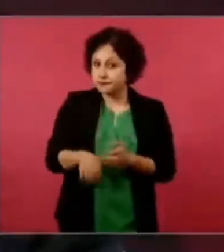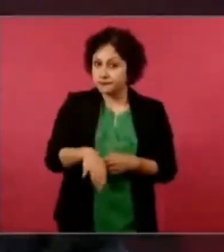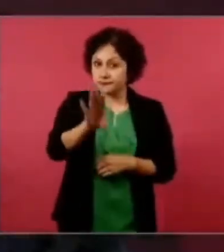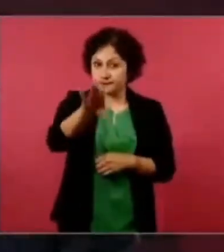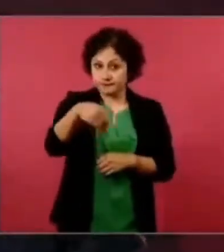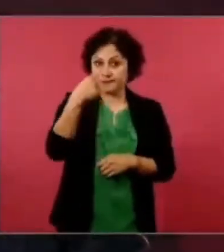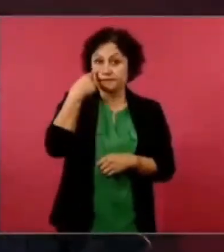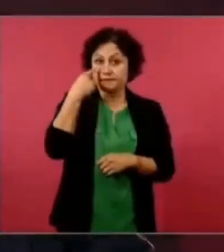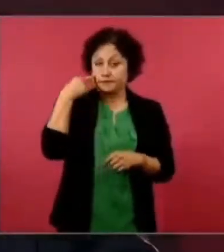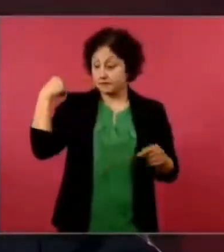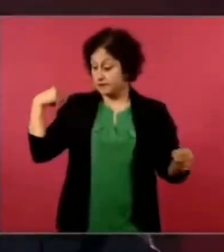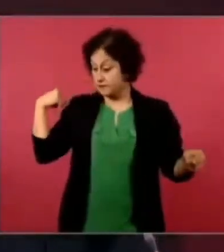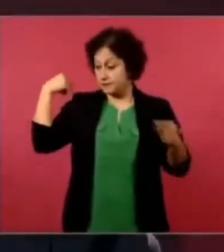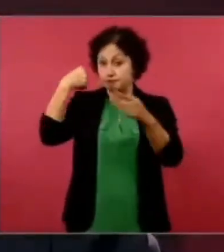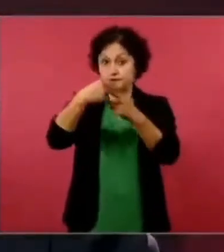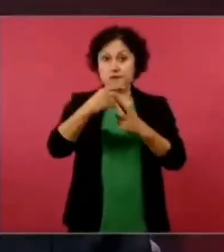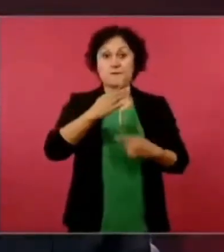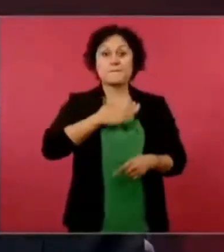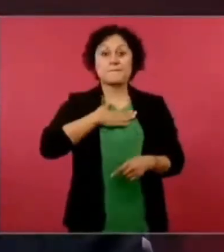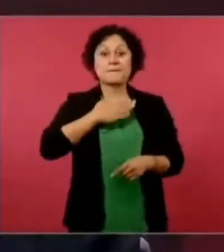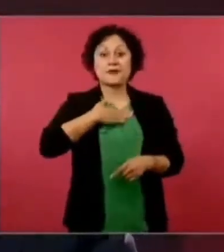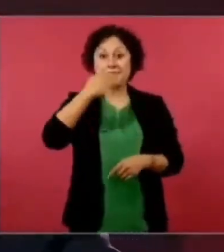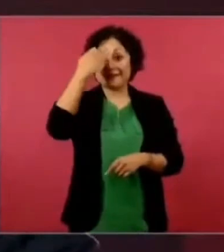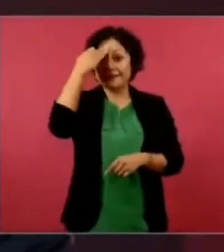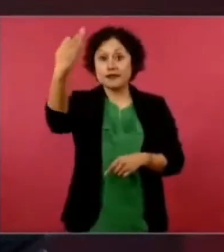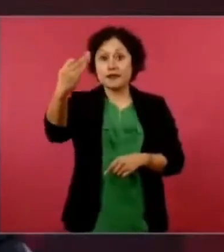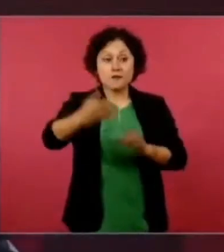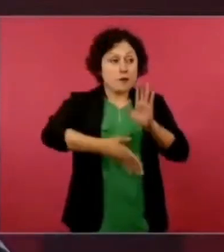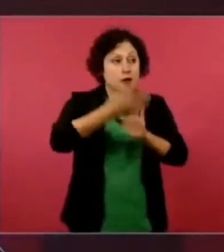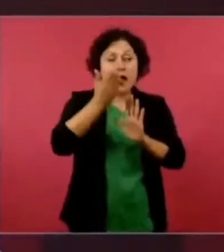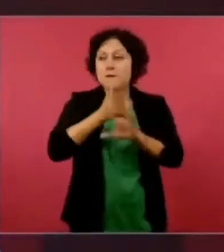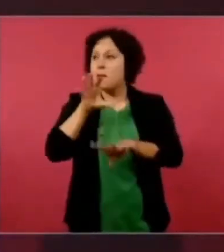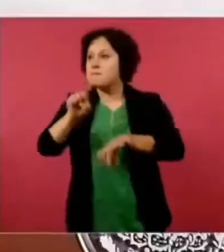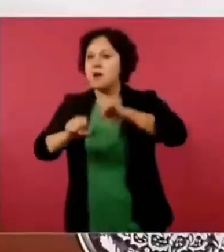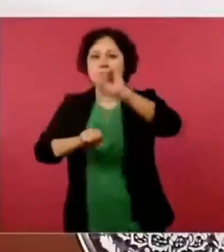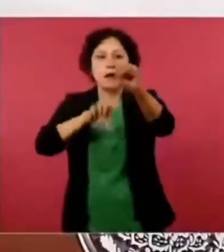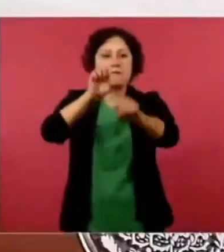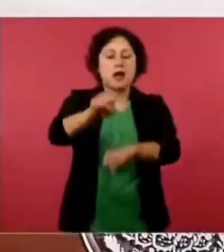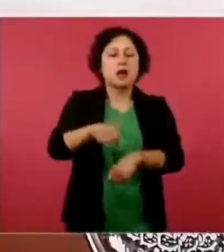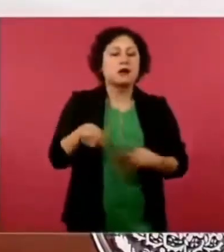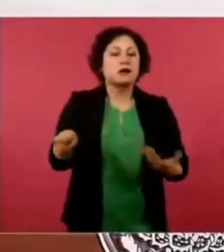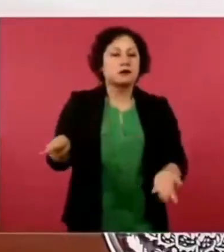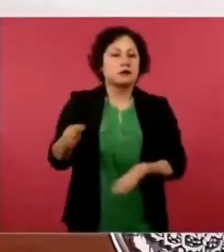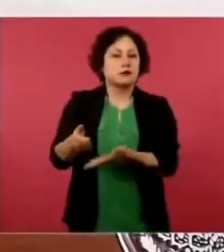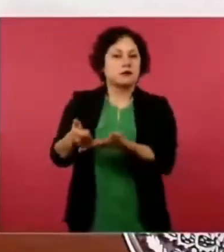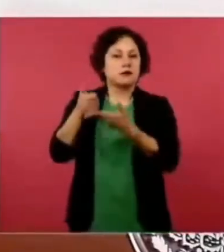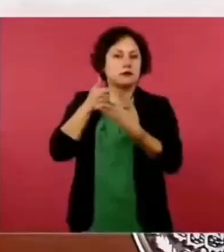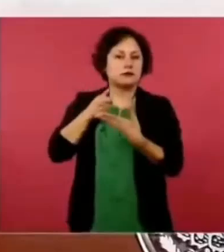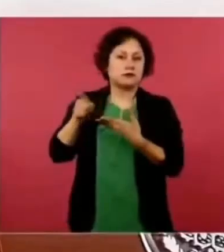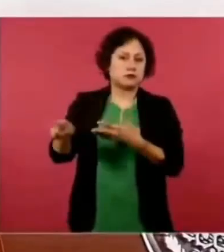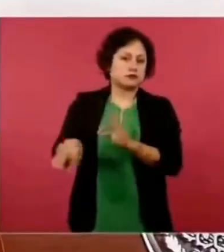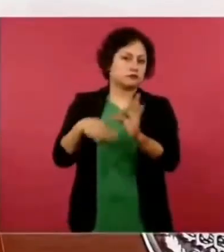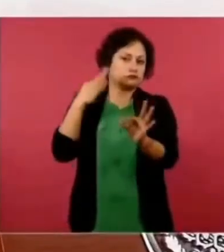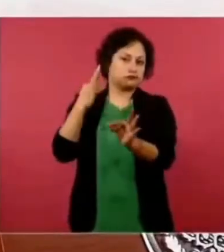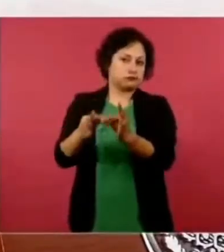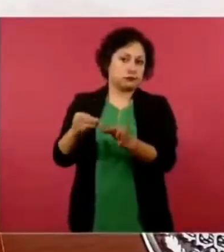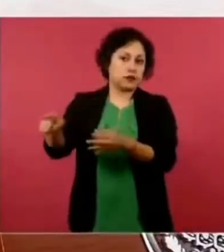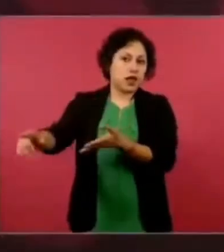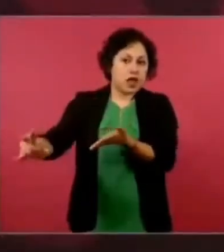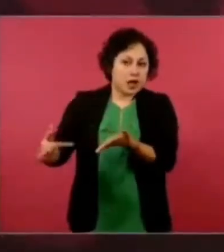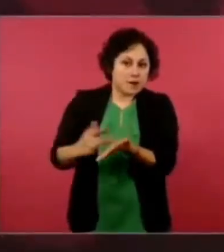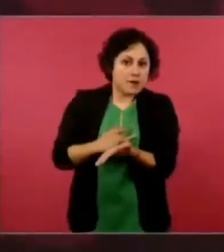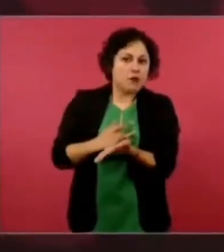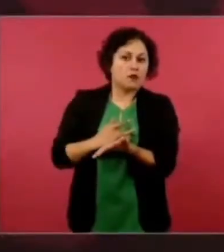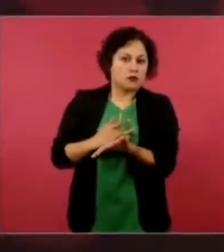obtener los resultados que se lograron sin el apoyo, sin el respaldo de